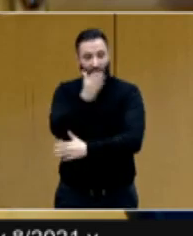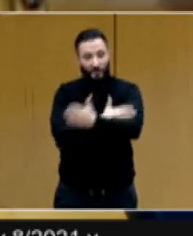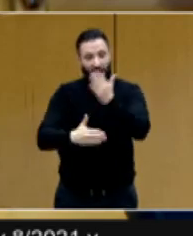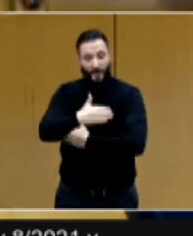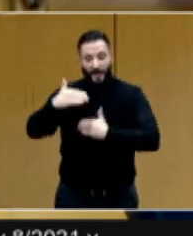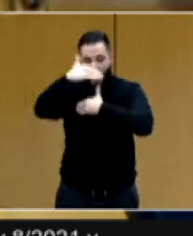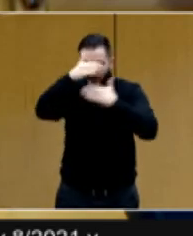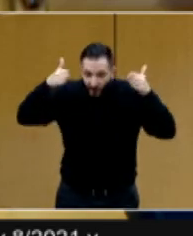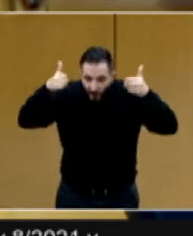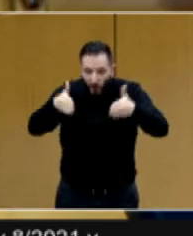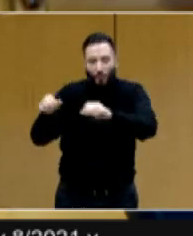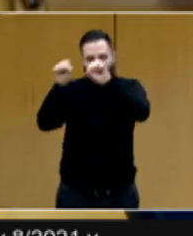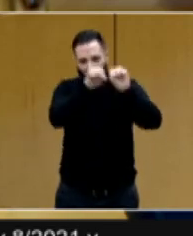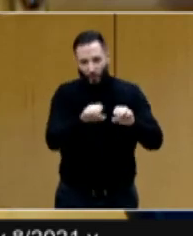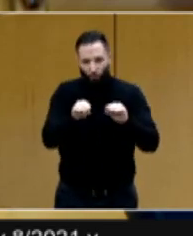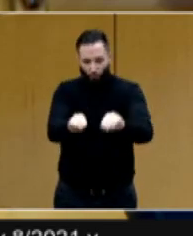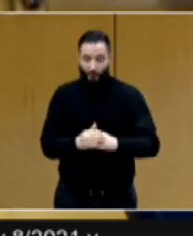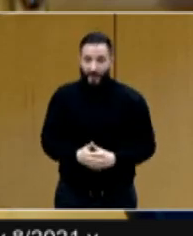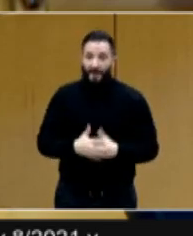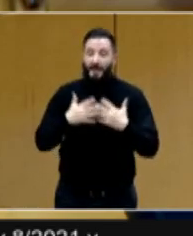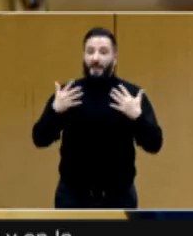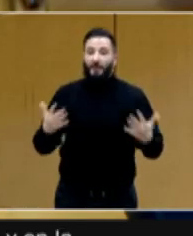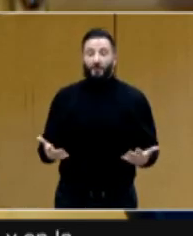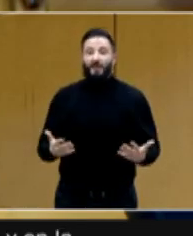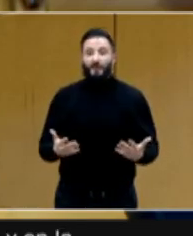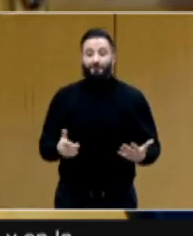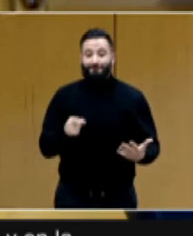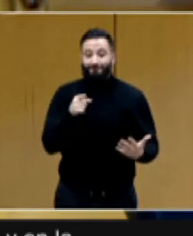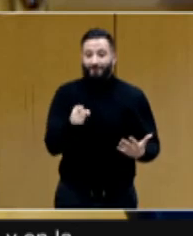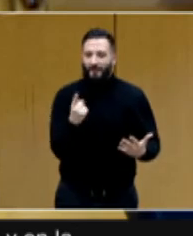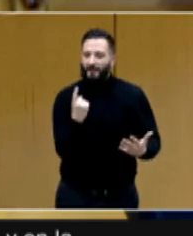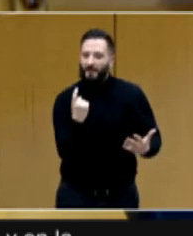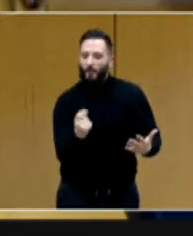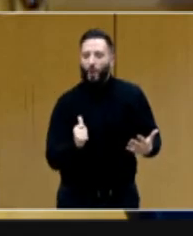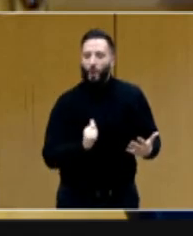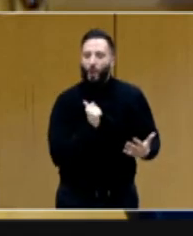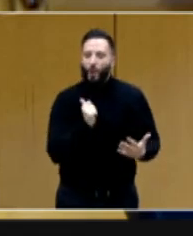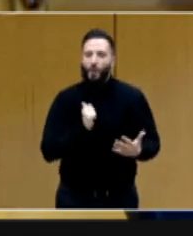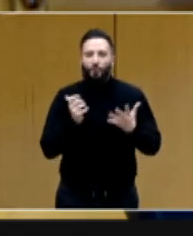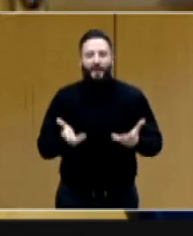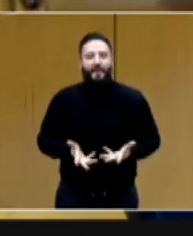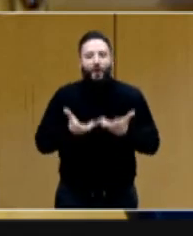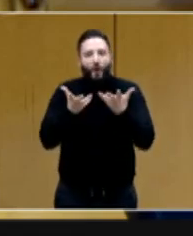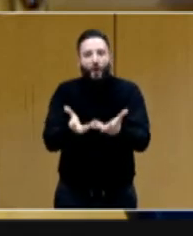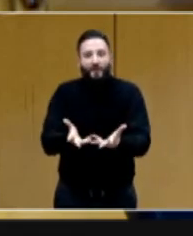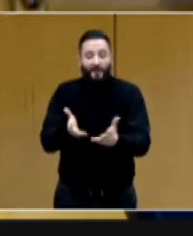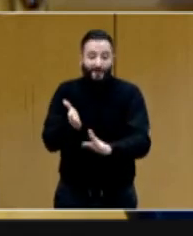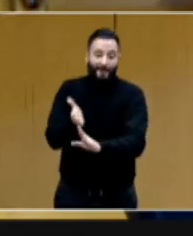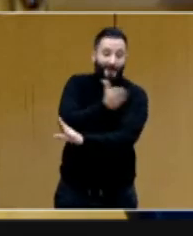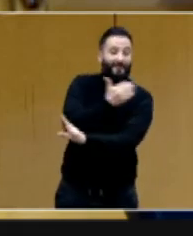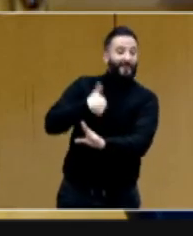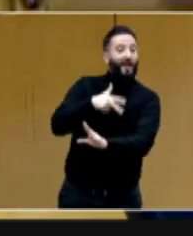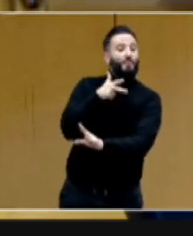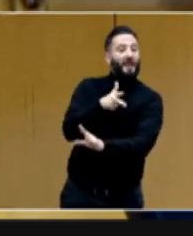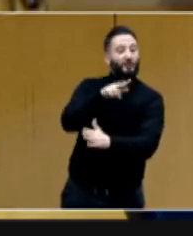Y esa urgente necesidad pasaba también por dar la oportunidad a esta institución que ya teníamos en el derecho Catalán de que esta fuera la